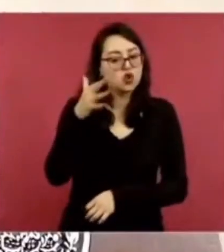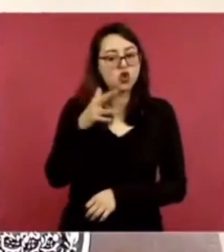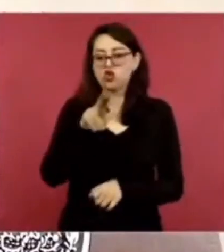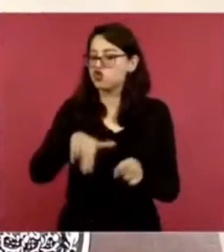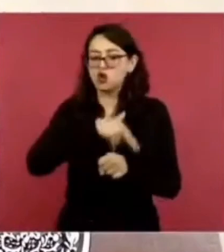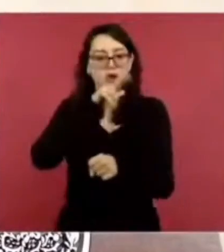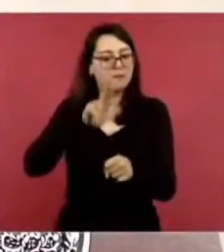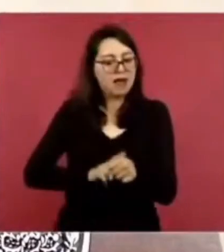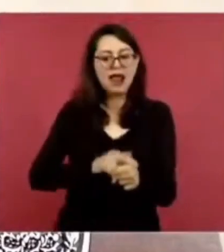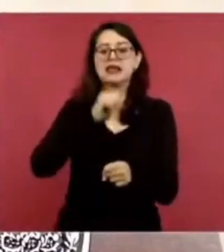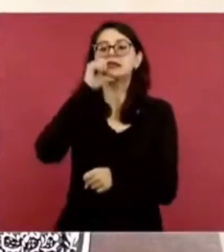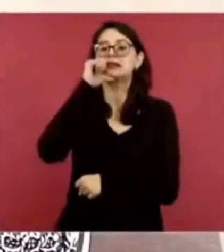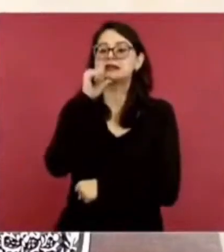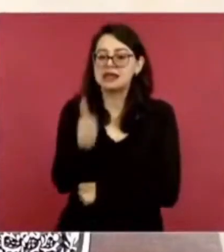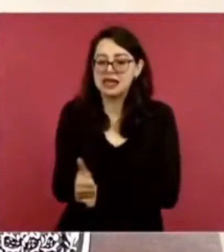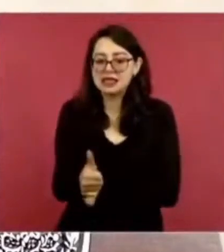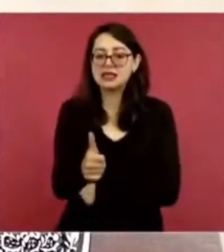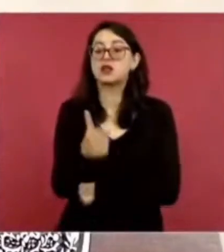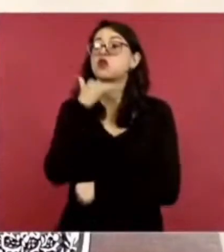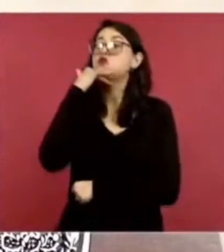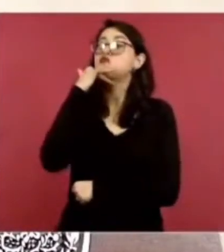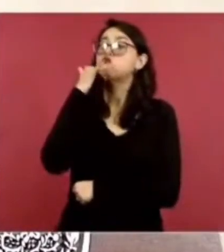que no se establezca